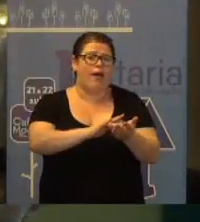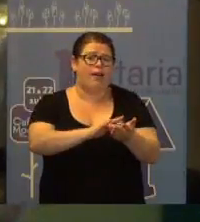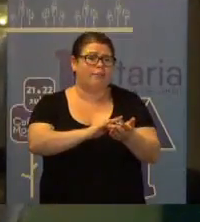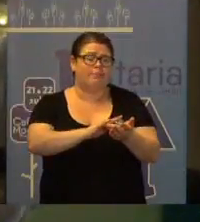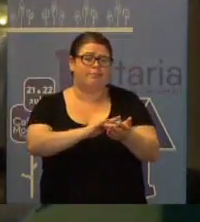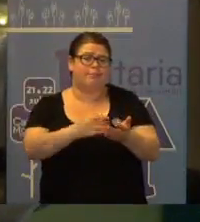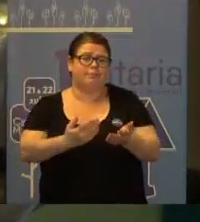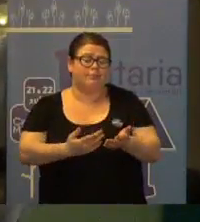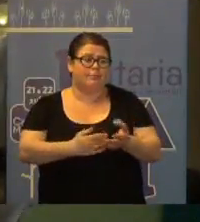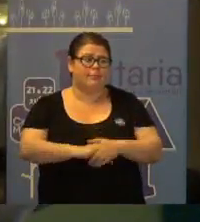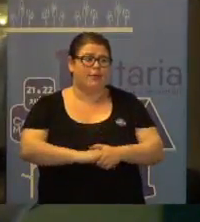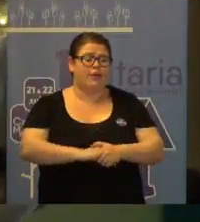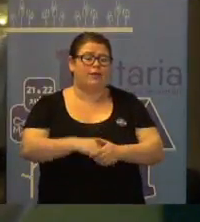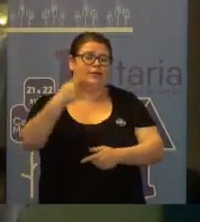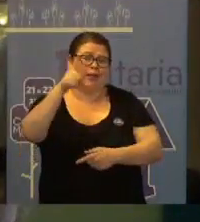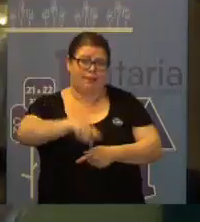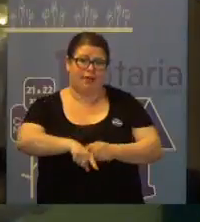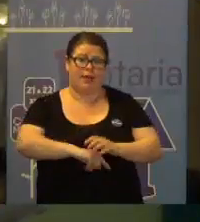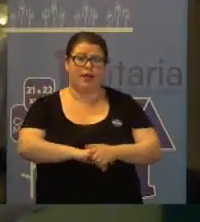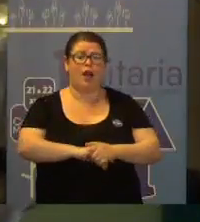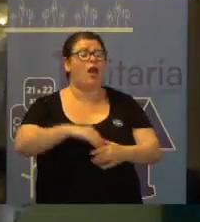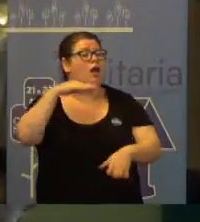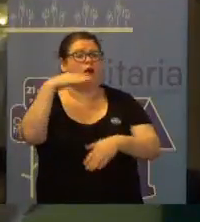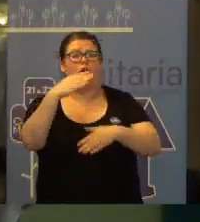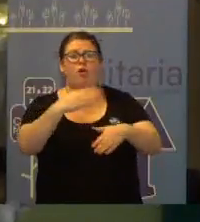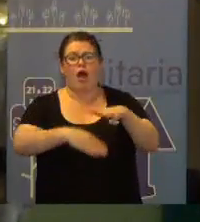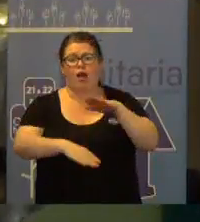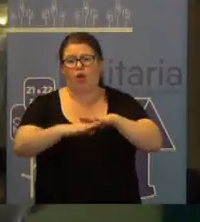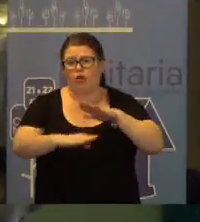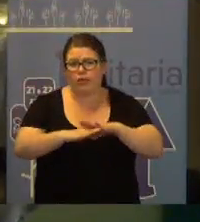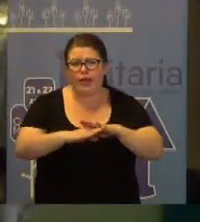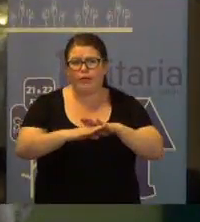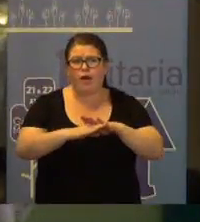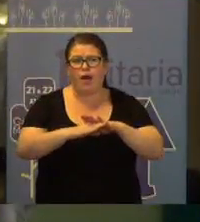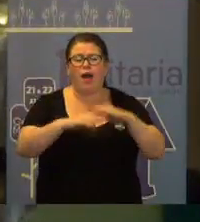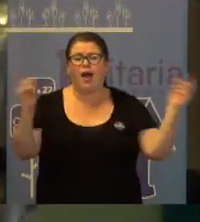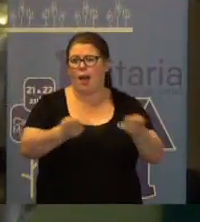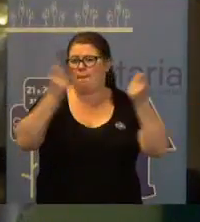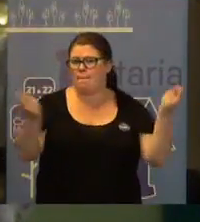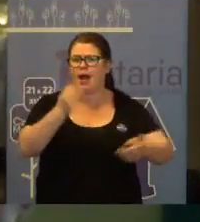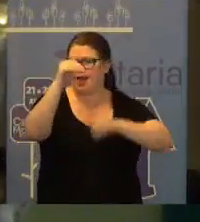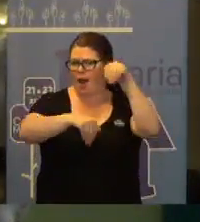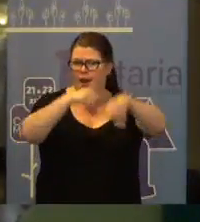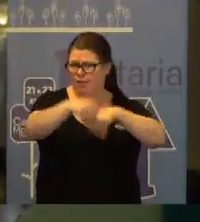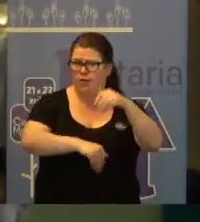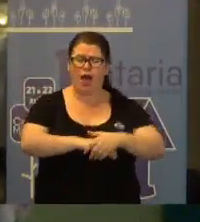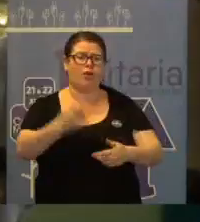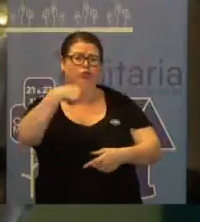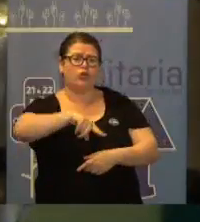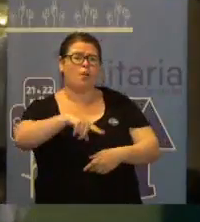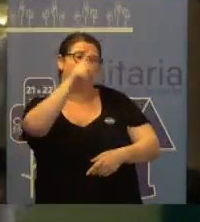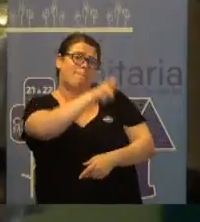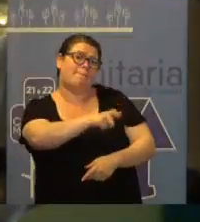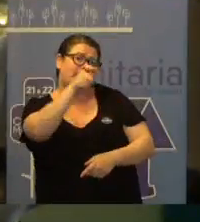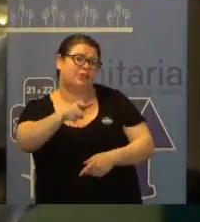electorais, sino que existe unha continua campaña electoral. Hai algúns estudosos que dicen que vivimos nunha